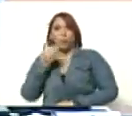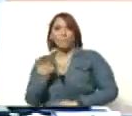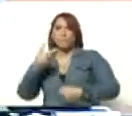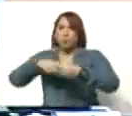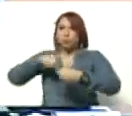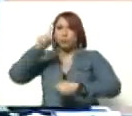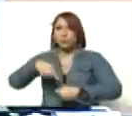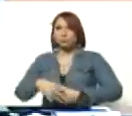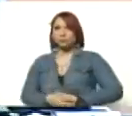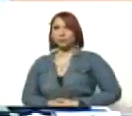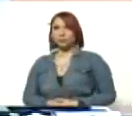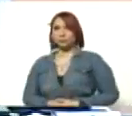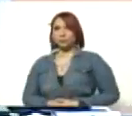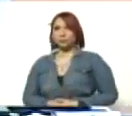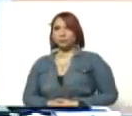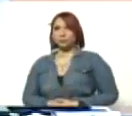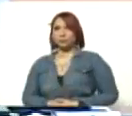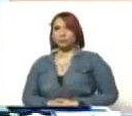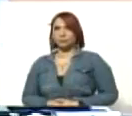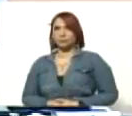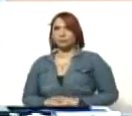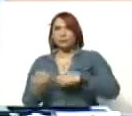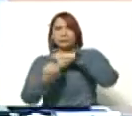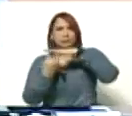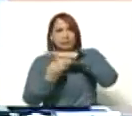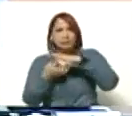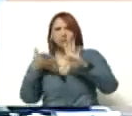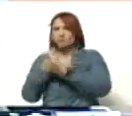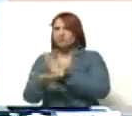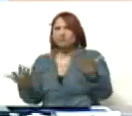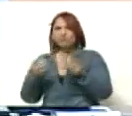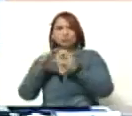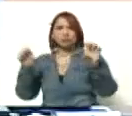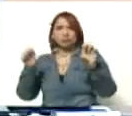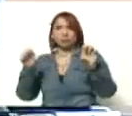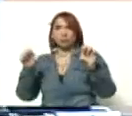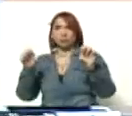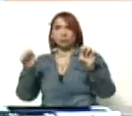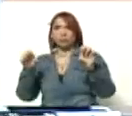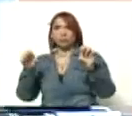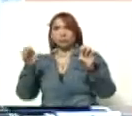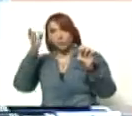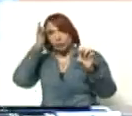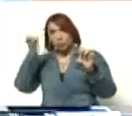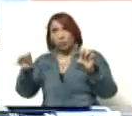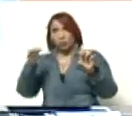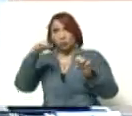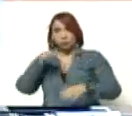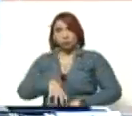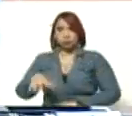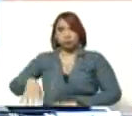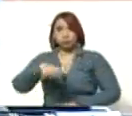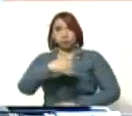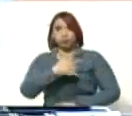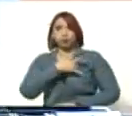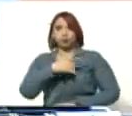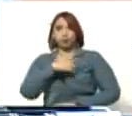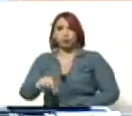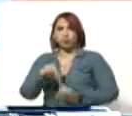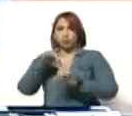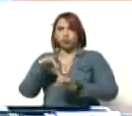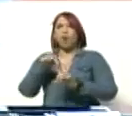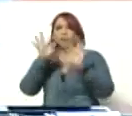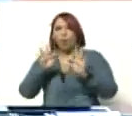también los entes de educación a ese Consejo Estatal de Gestión Universitaria para de manera